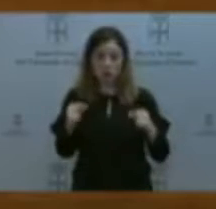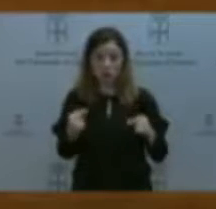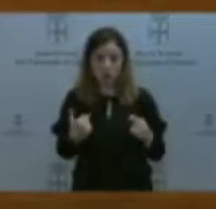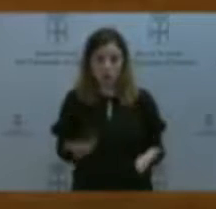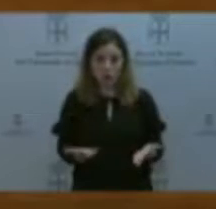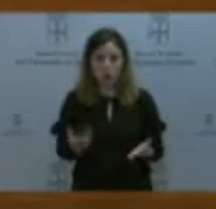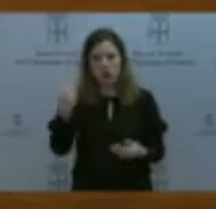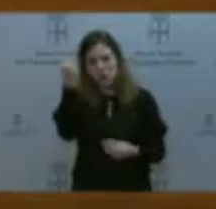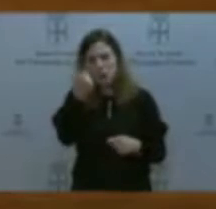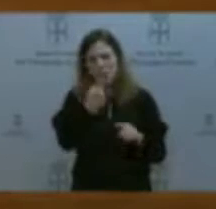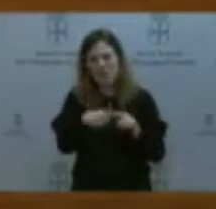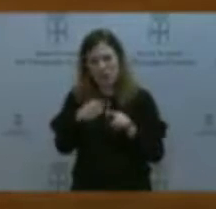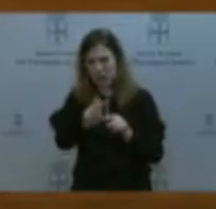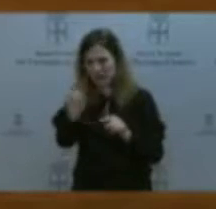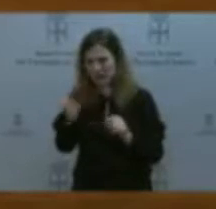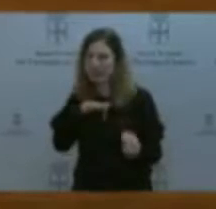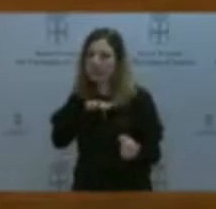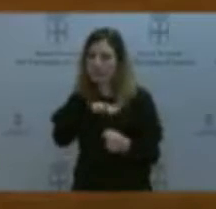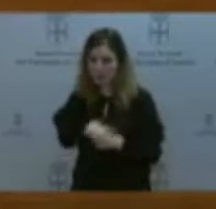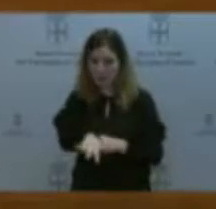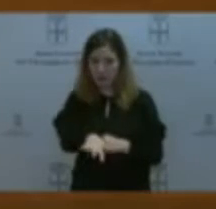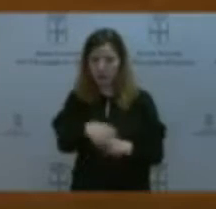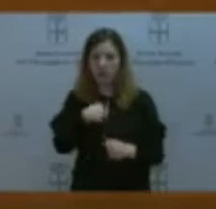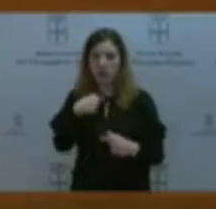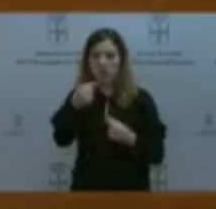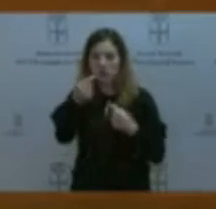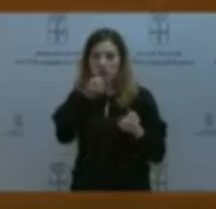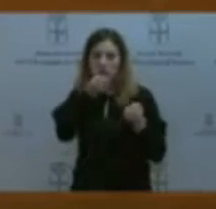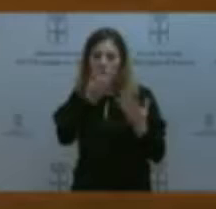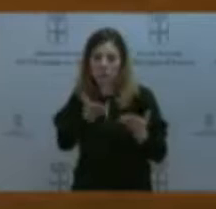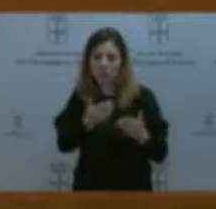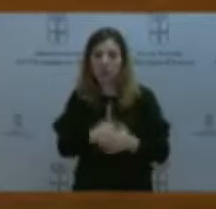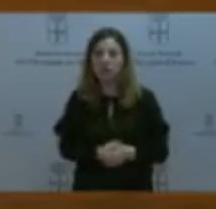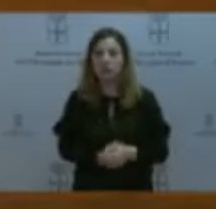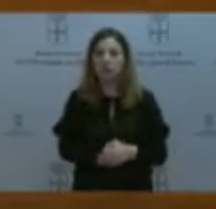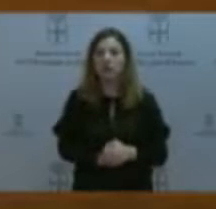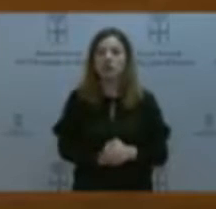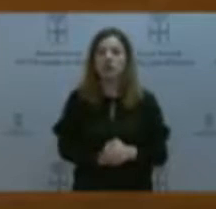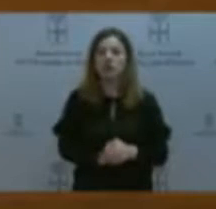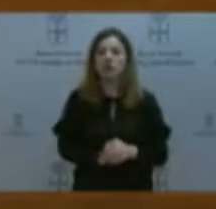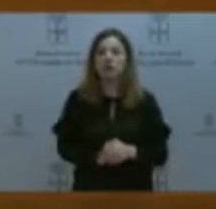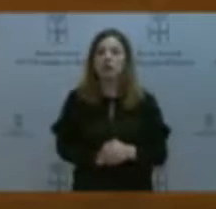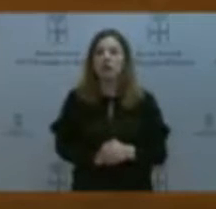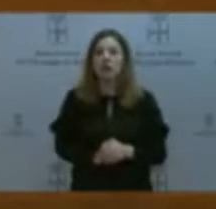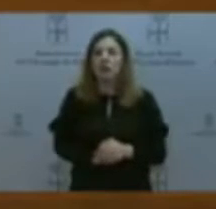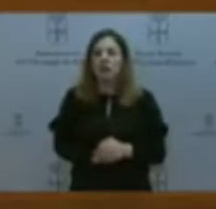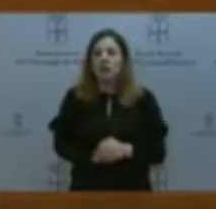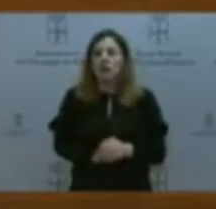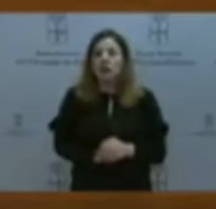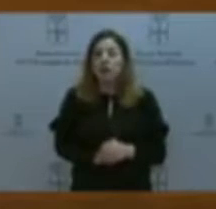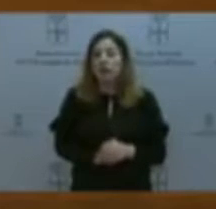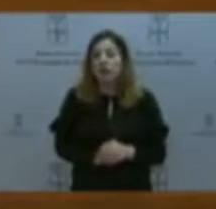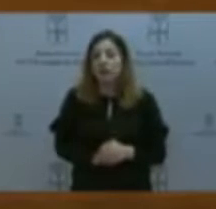un par de pinceladas solo sobre dos de ellos. Por un lado, la tendencia a la acumulación de la actividad económica